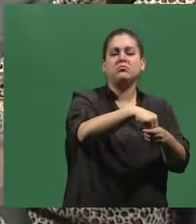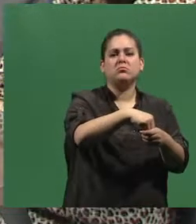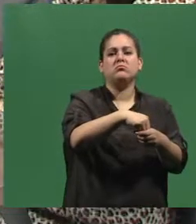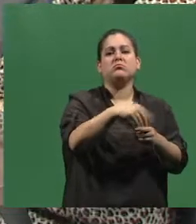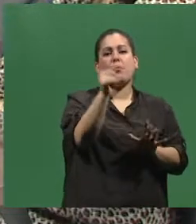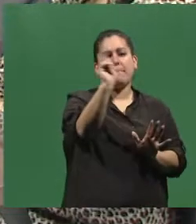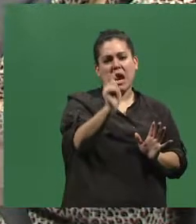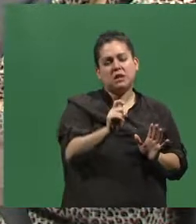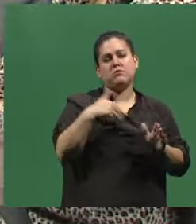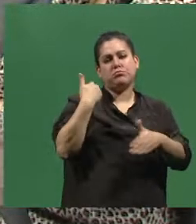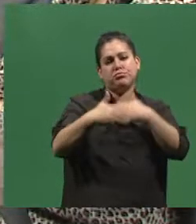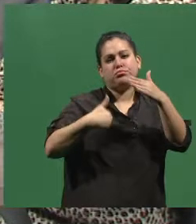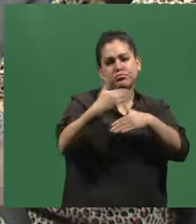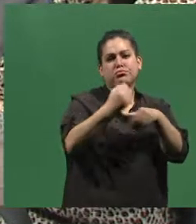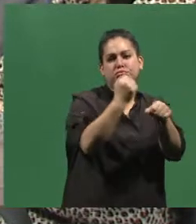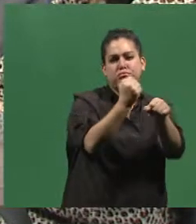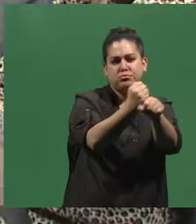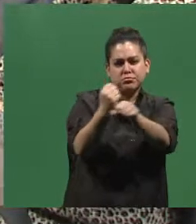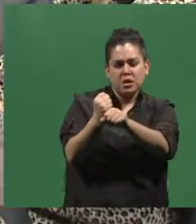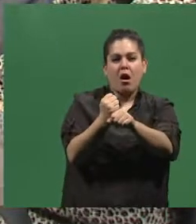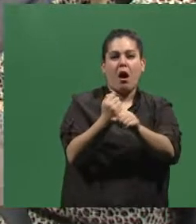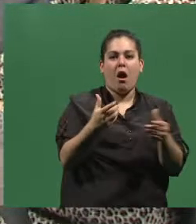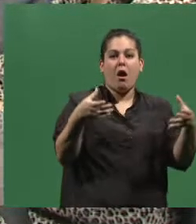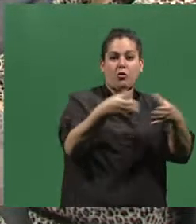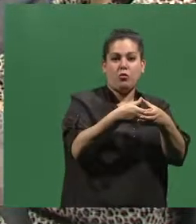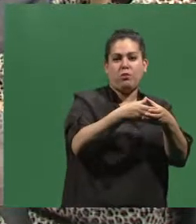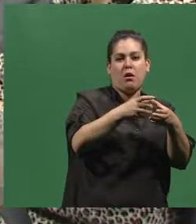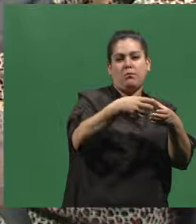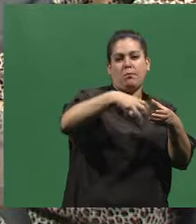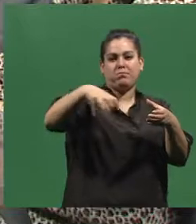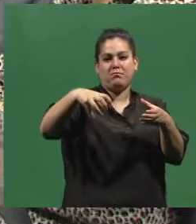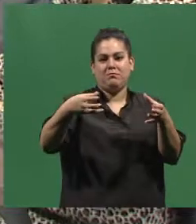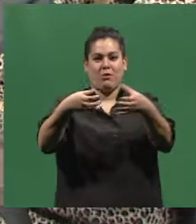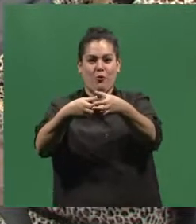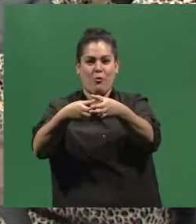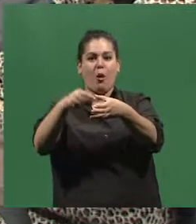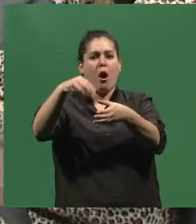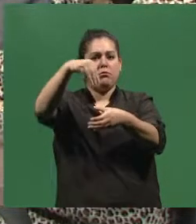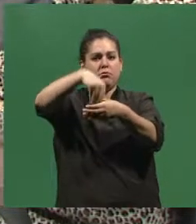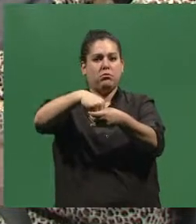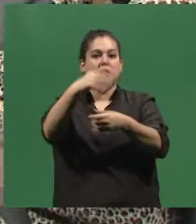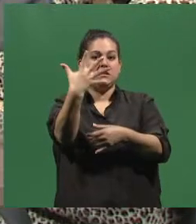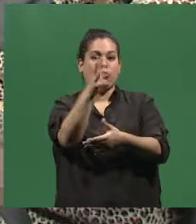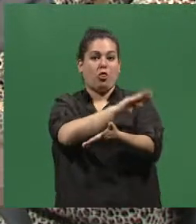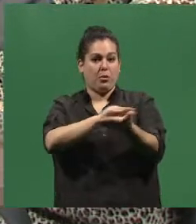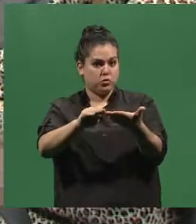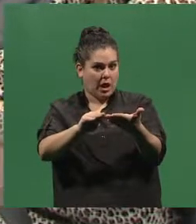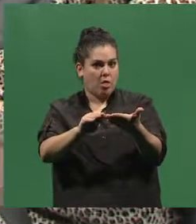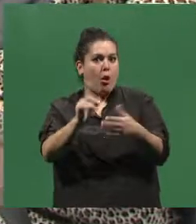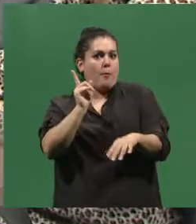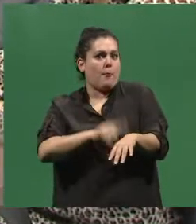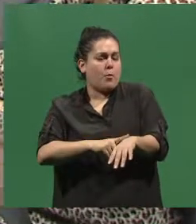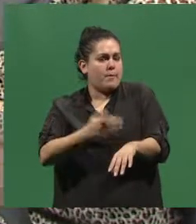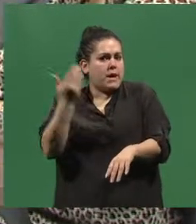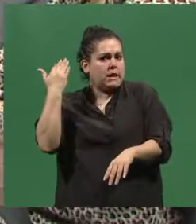varios meses, se formó un subgrupo del cual habían participado 5 diputados, en ese